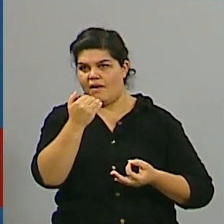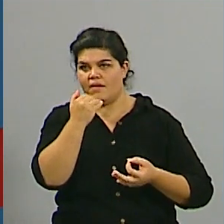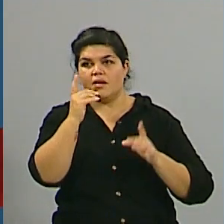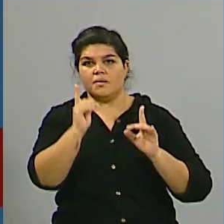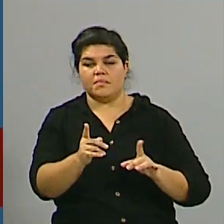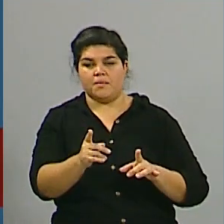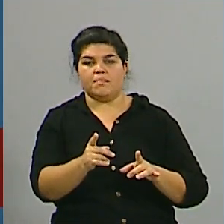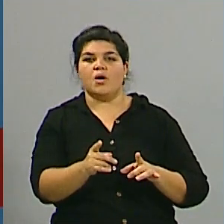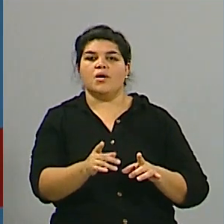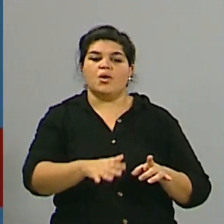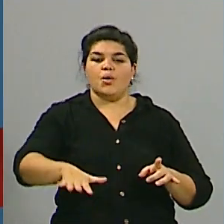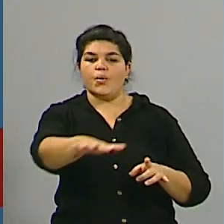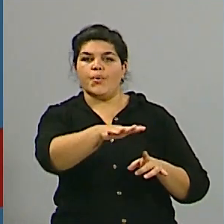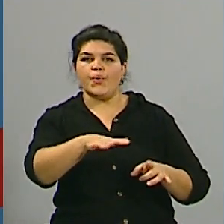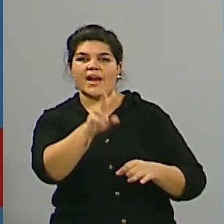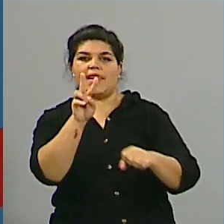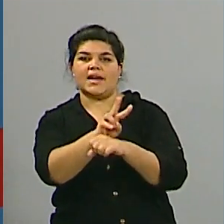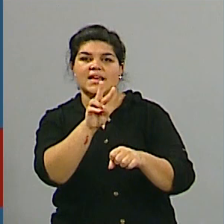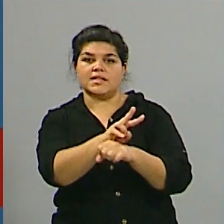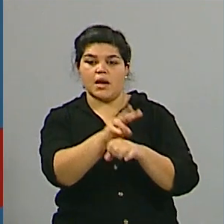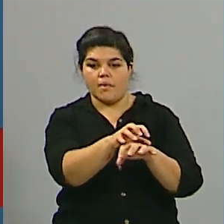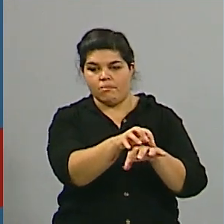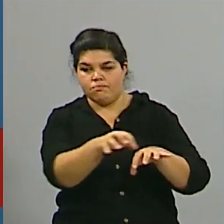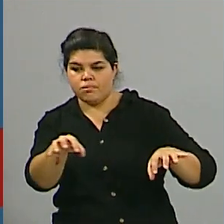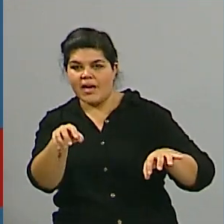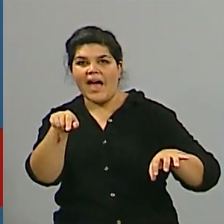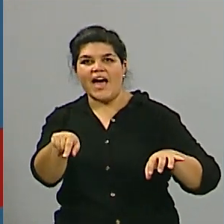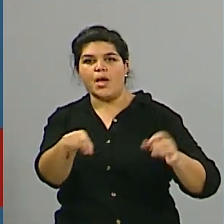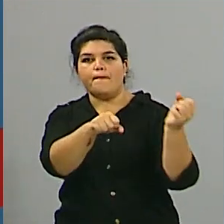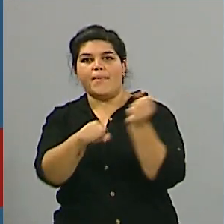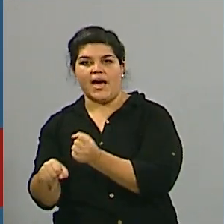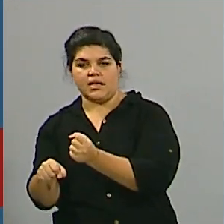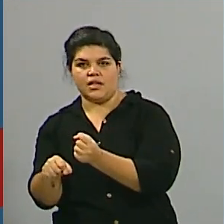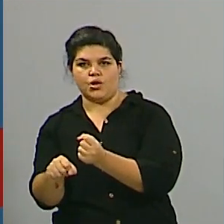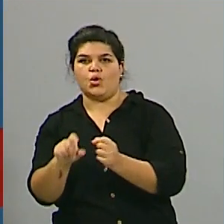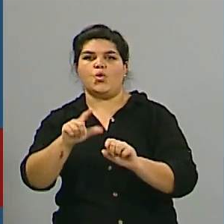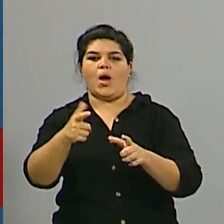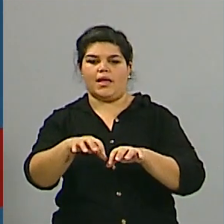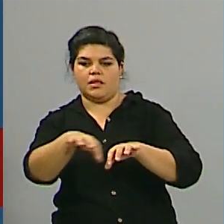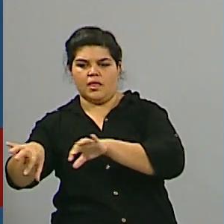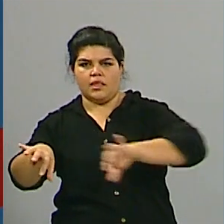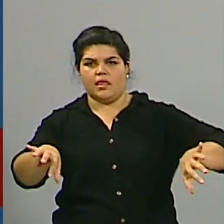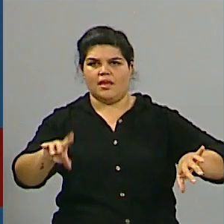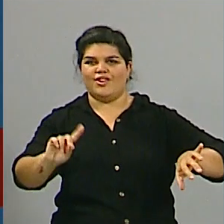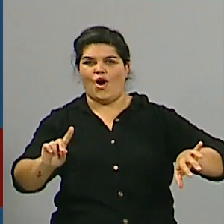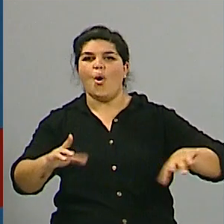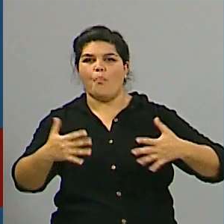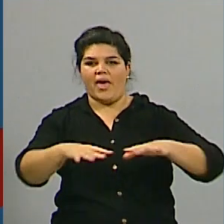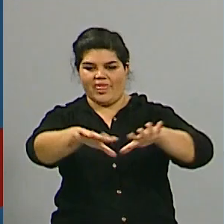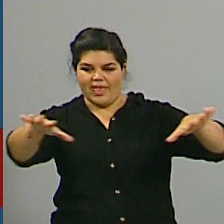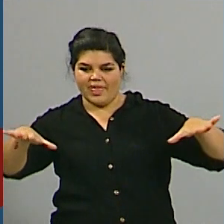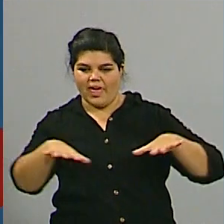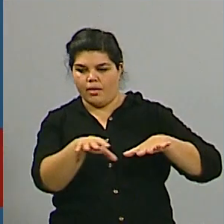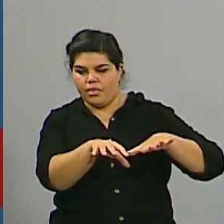Defensa, o sea, la idea Sí, es generar una unidad de conservación, no que quede sí. aislado el Parque Nacional de la Reserva, sino poder trabajar de